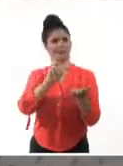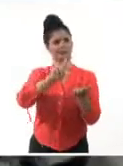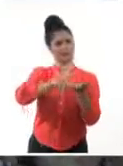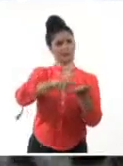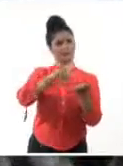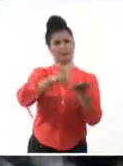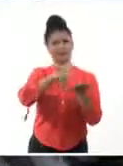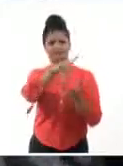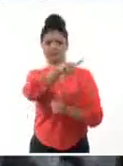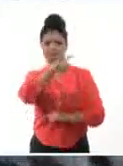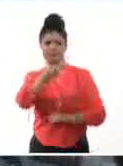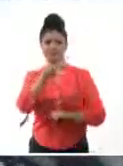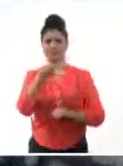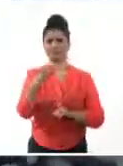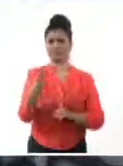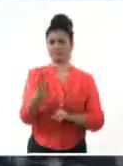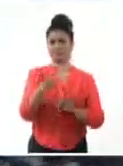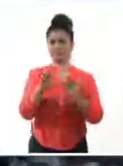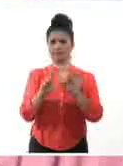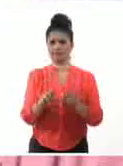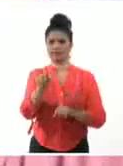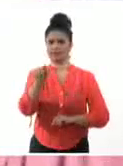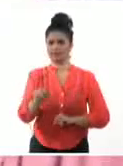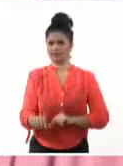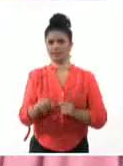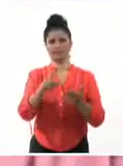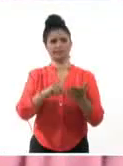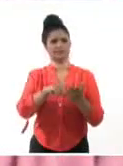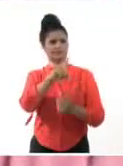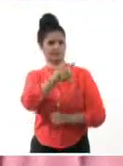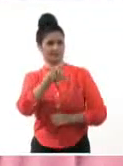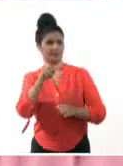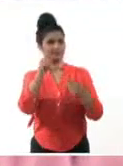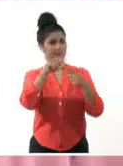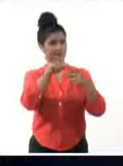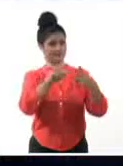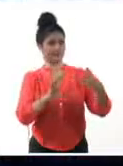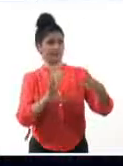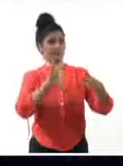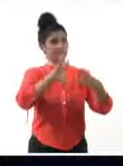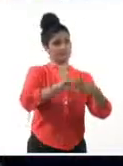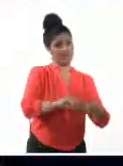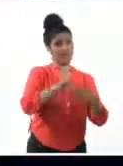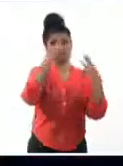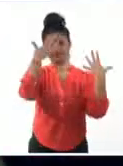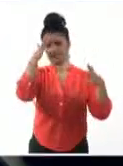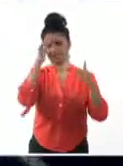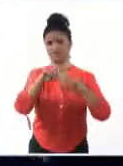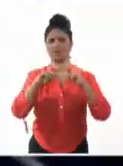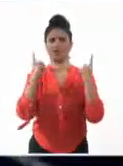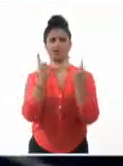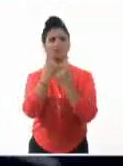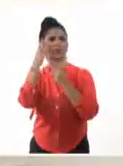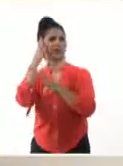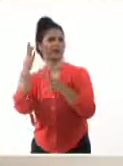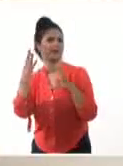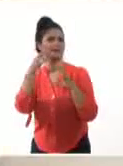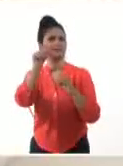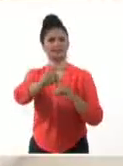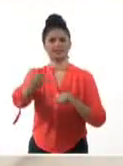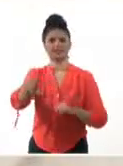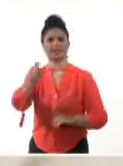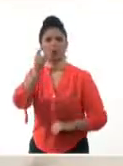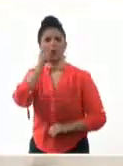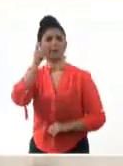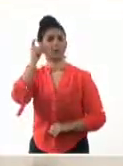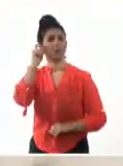primera secretaria en la provincia, Maridé Fernández López, reconocieron a científicos de diversas ramas por sus méritos en 20 y